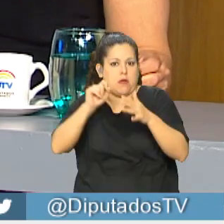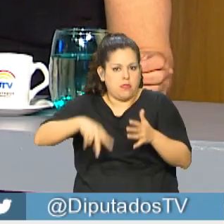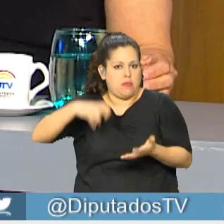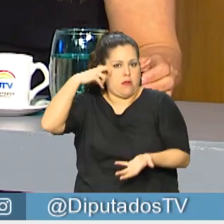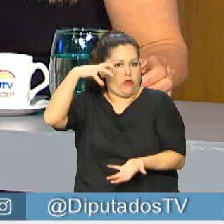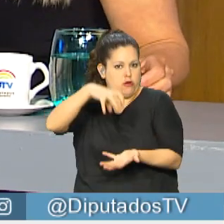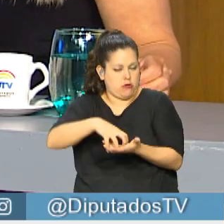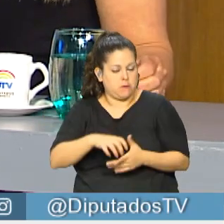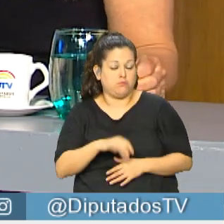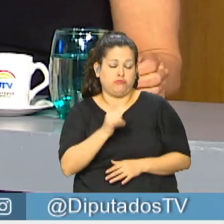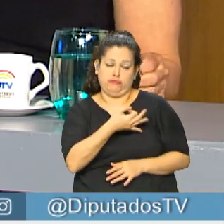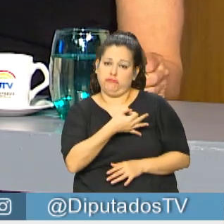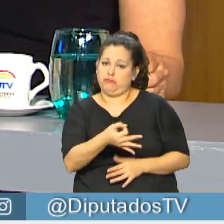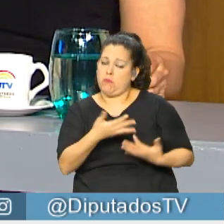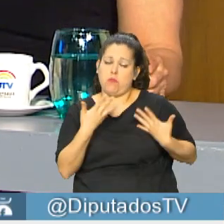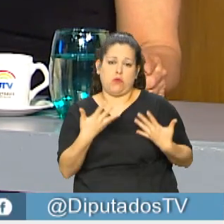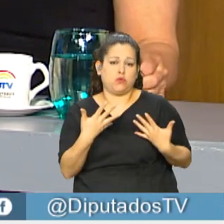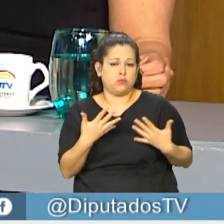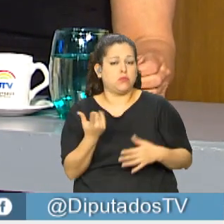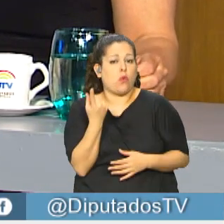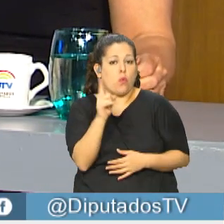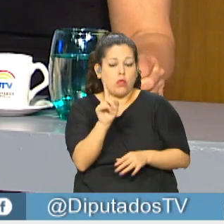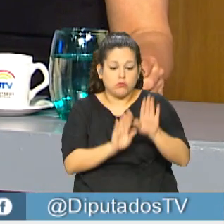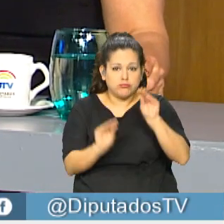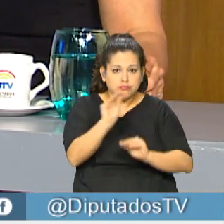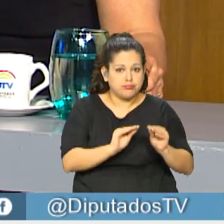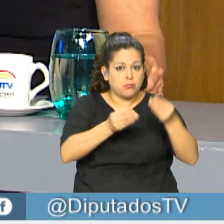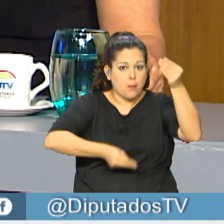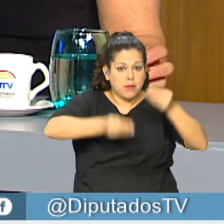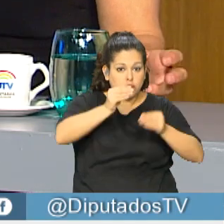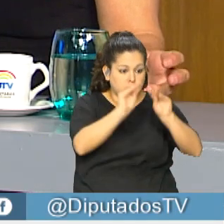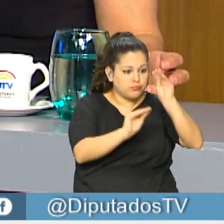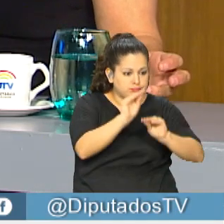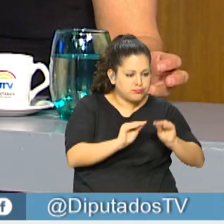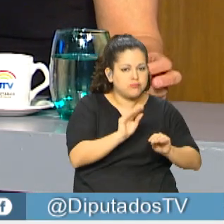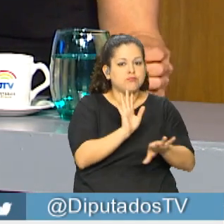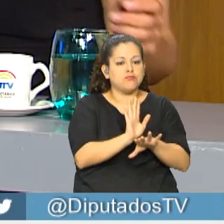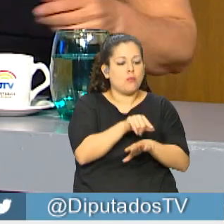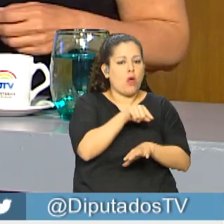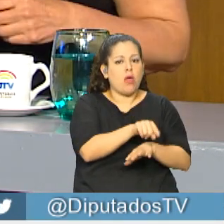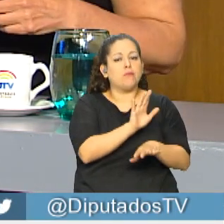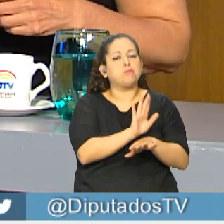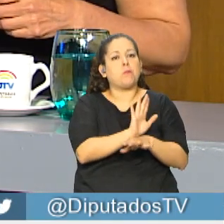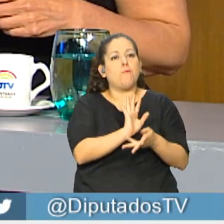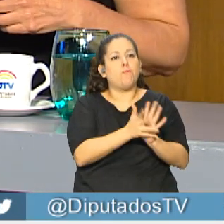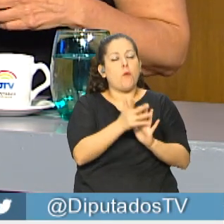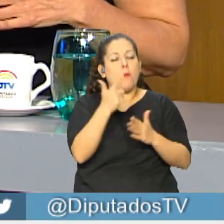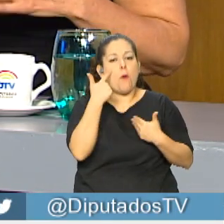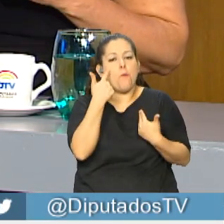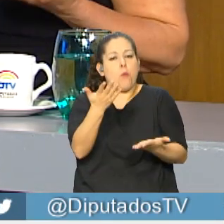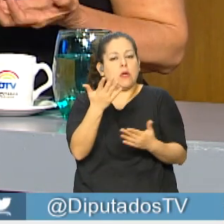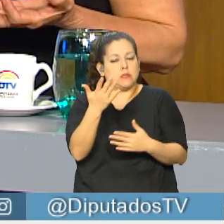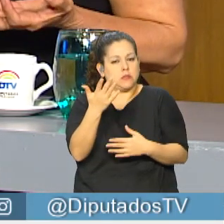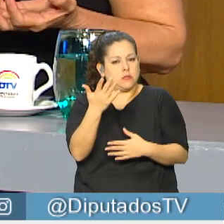Congreso. Por supuesto, porque cada vez que elaboras un presupuesto, lo que estás sacando es una fotografía de la economía que se va